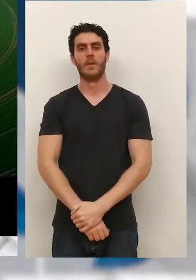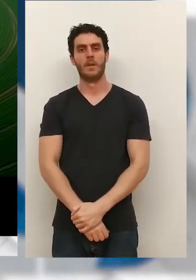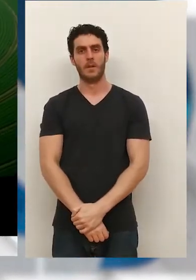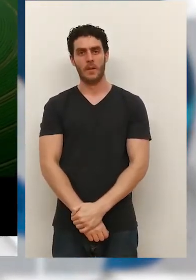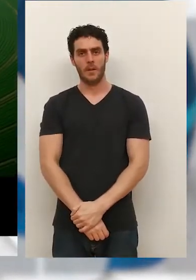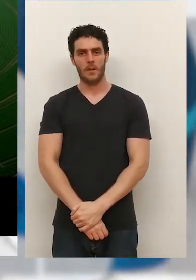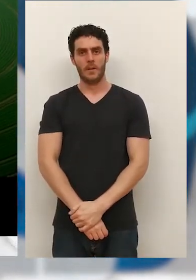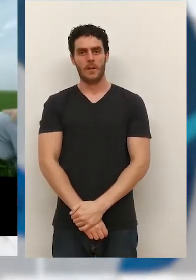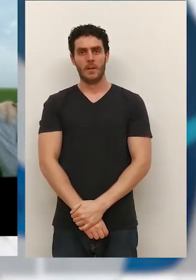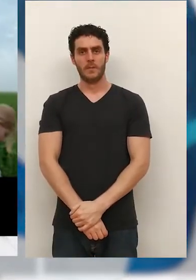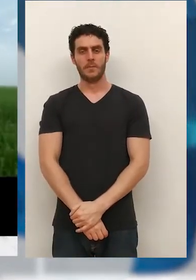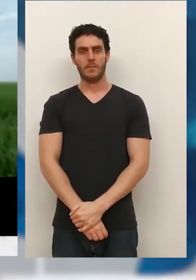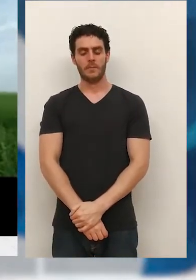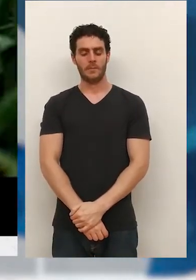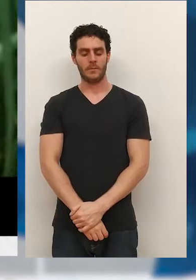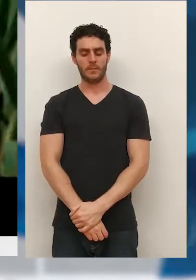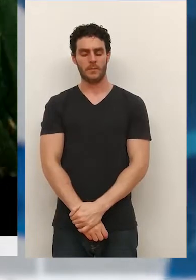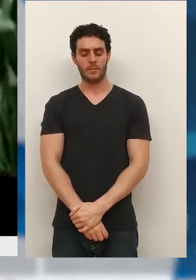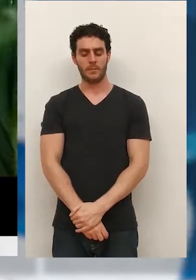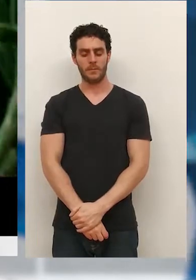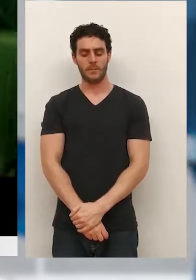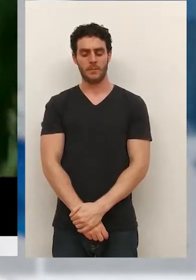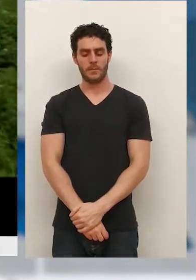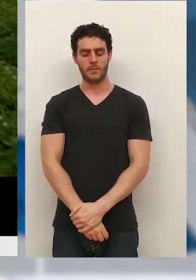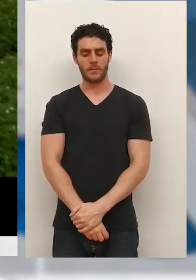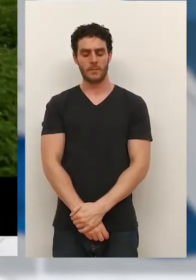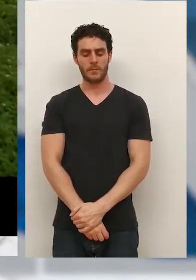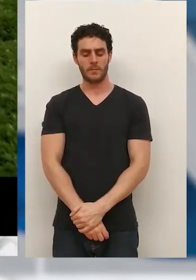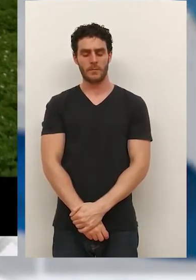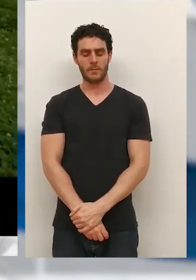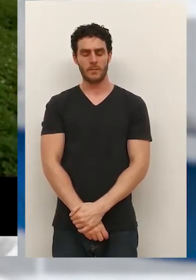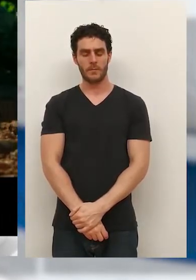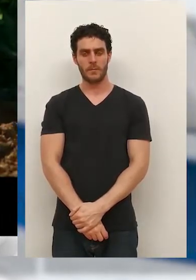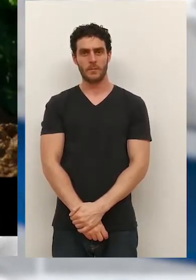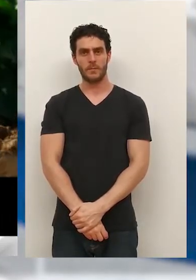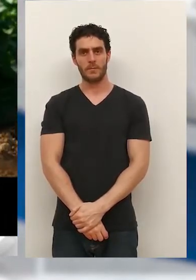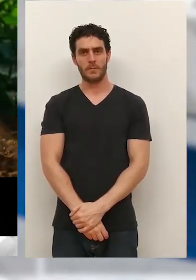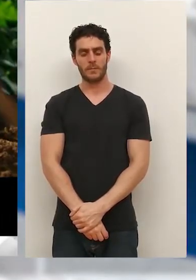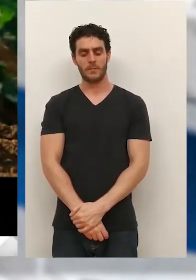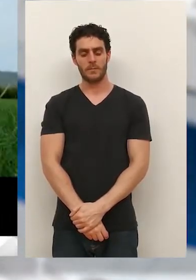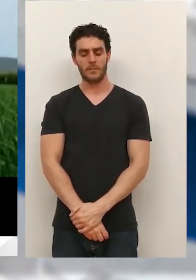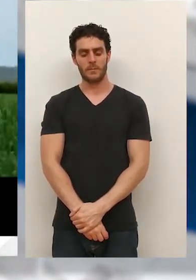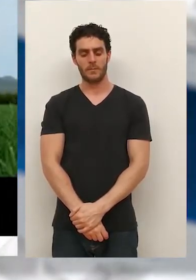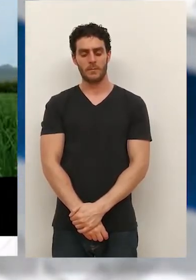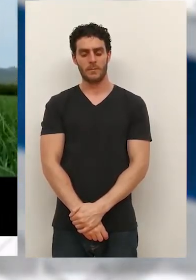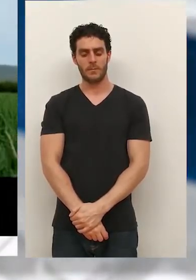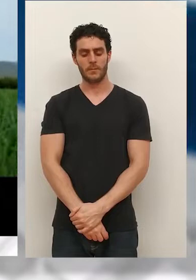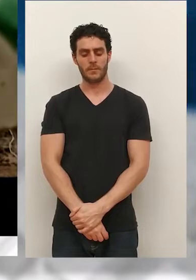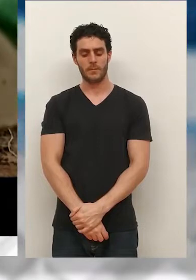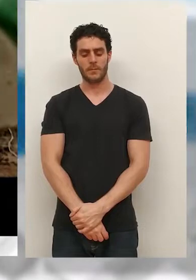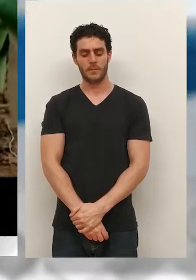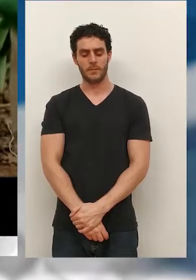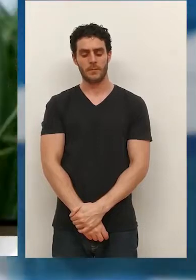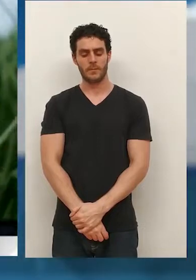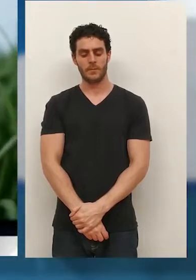El cambio climático lo ha cambiado todo y los riesgos son más y más imprevistos, como las lluvias, las heladas o el pedrisco. Por eso necesitas un